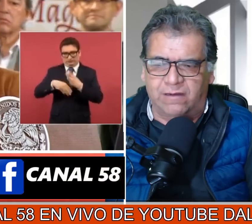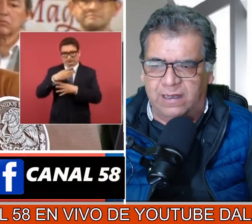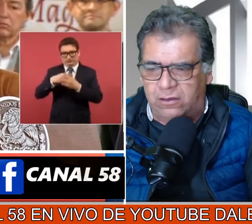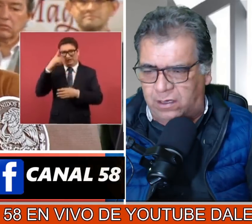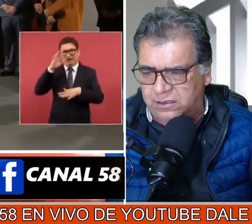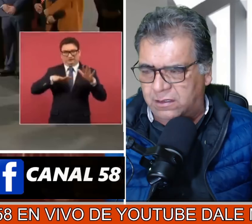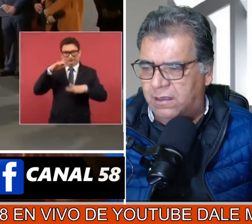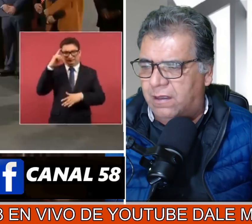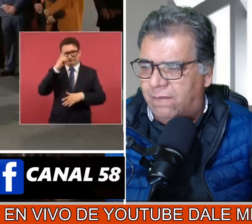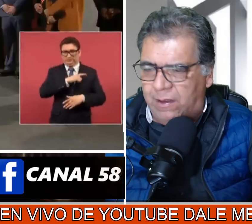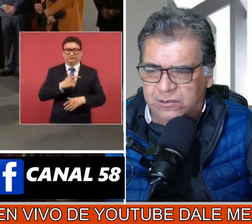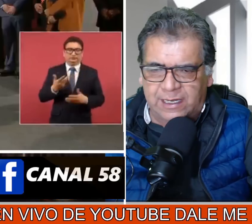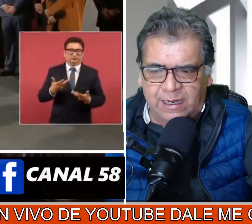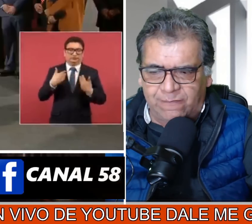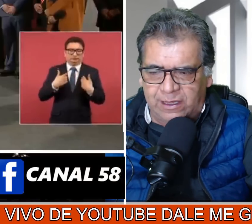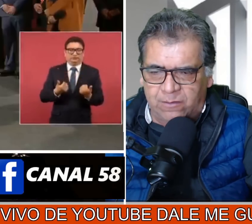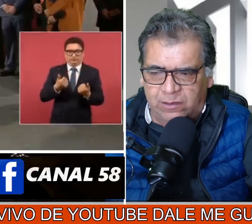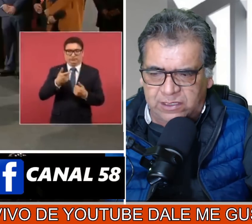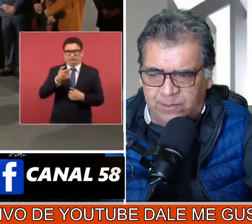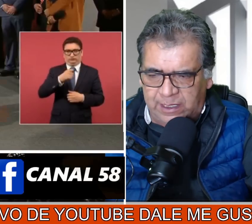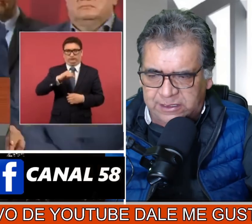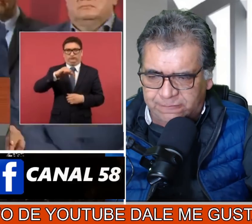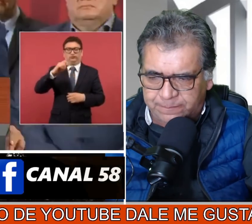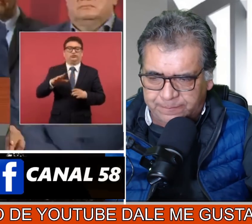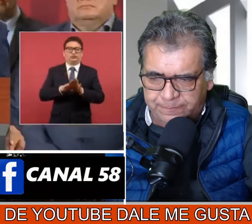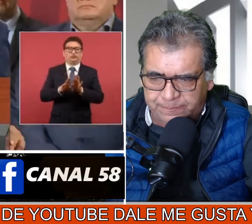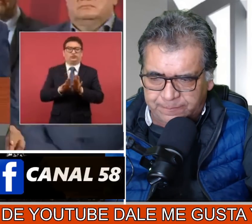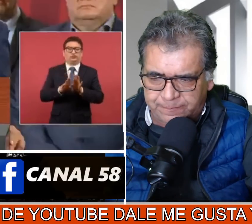los trabajadores. Vamos a ir al video, amigos y amigas.